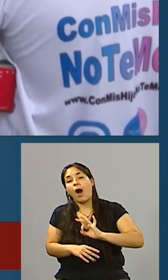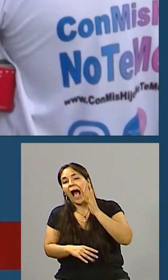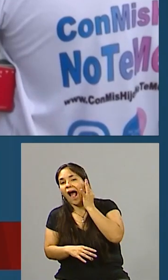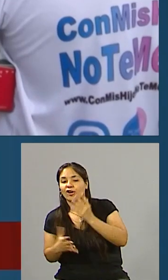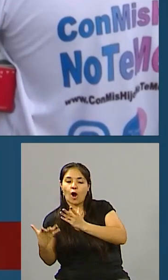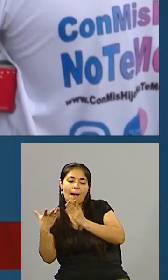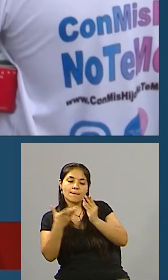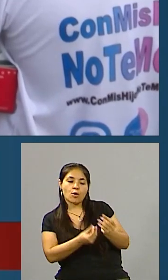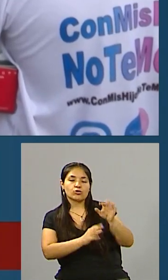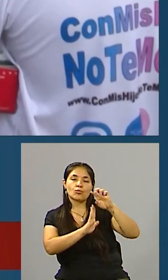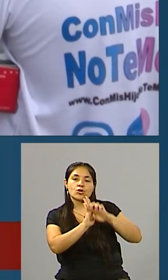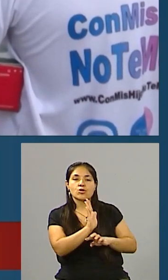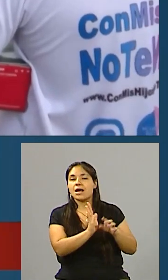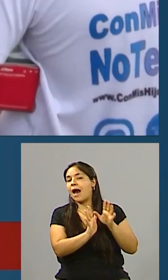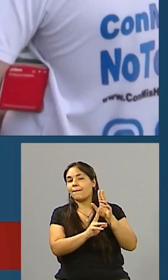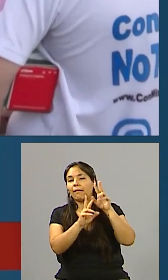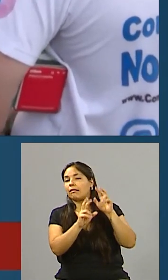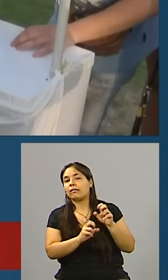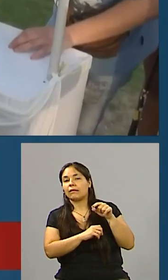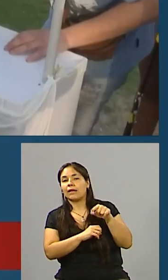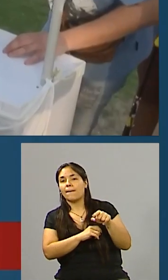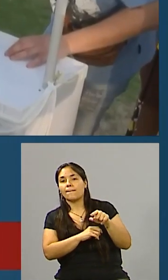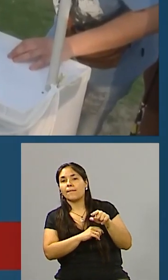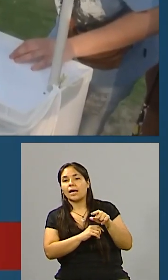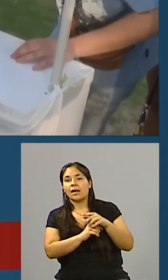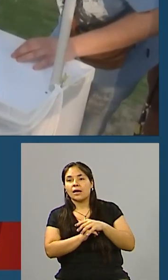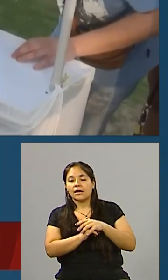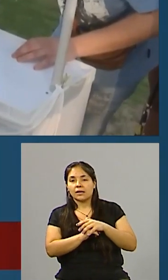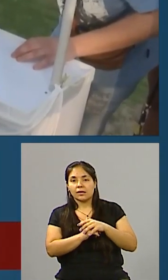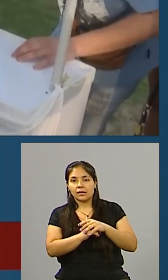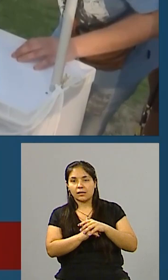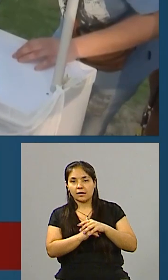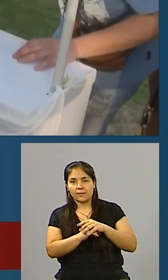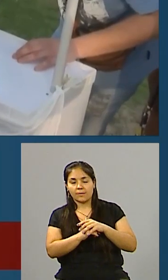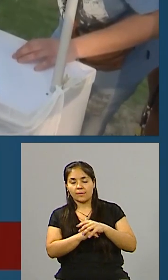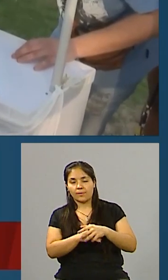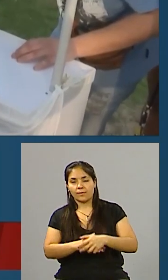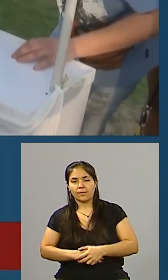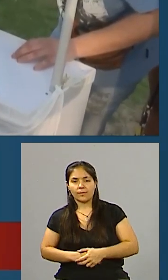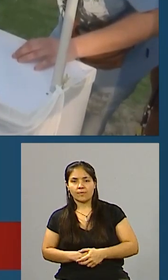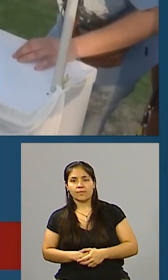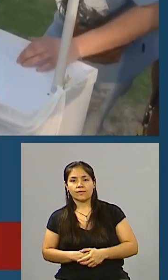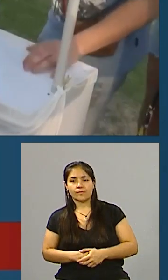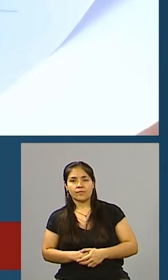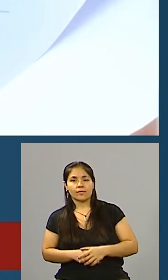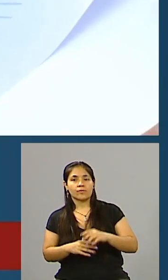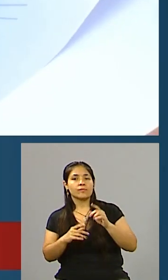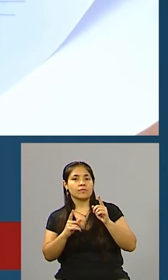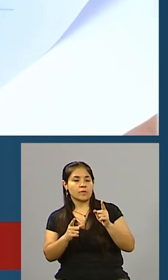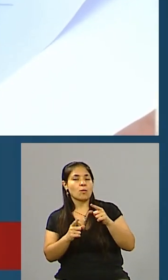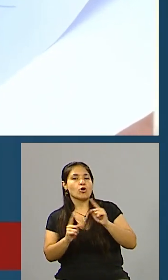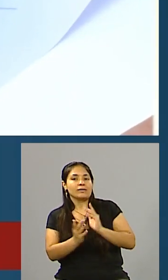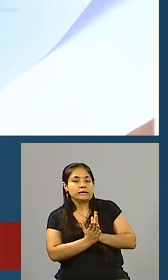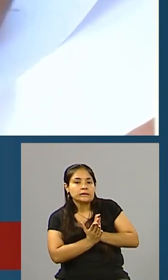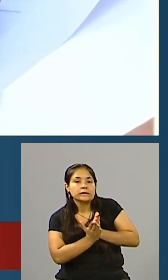en un programa que tal vez no tenga la dureza o la contundencia con la cual Milei no solo se hizo famoso, sino